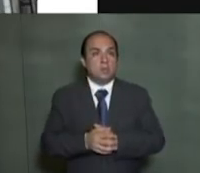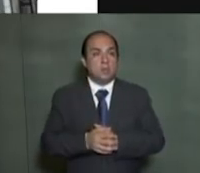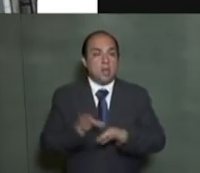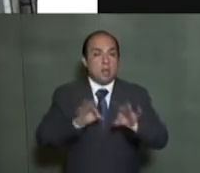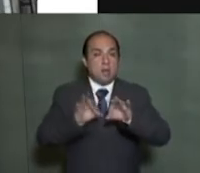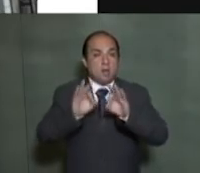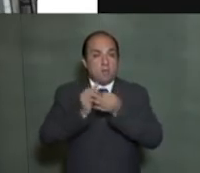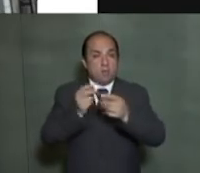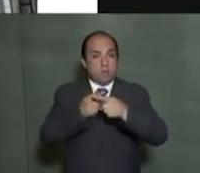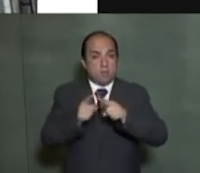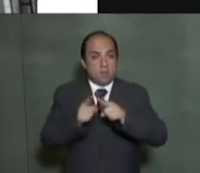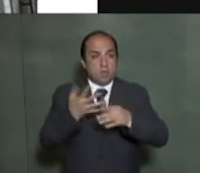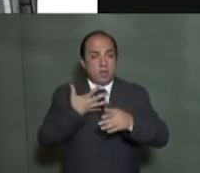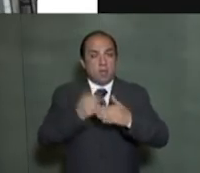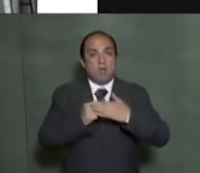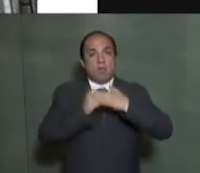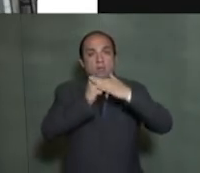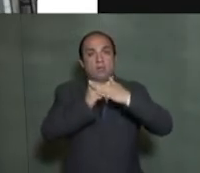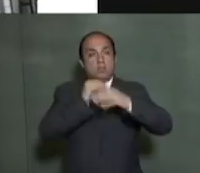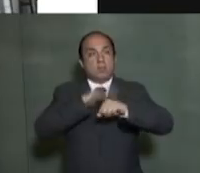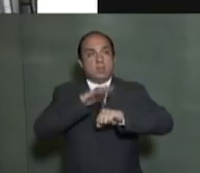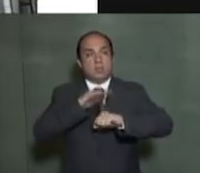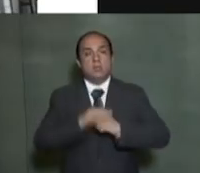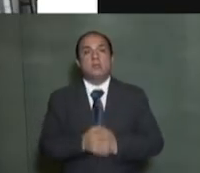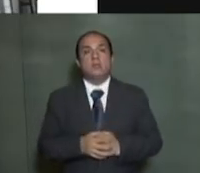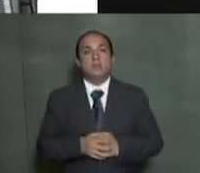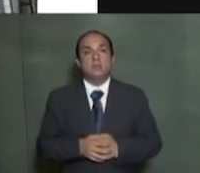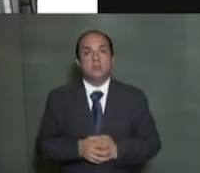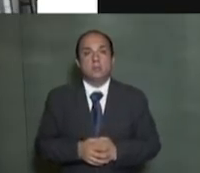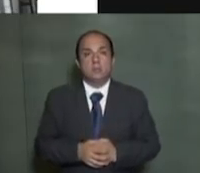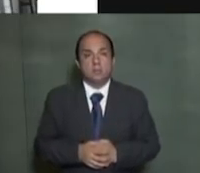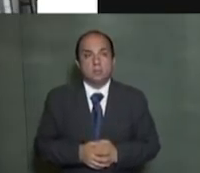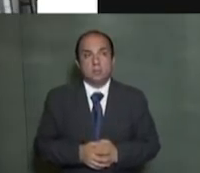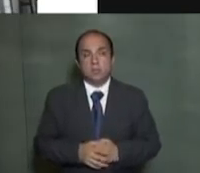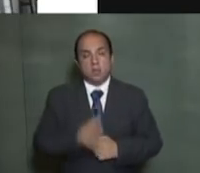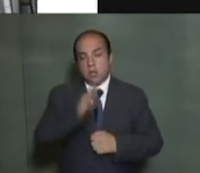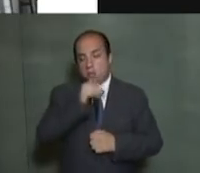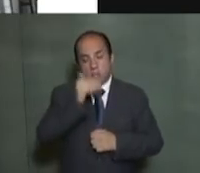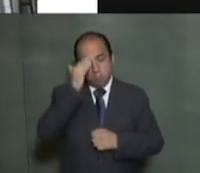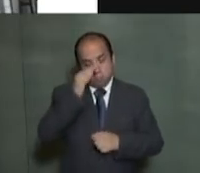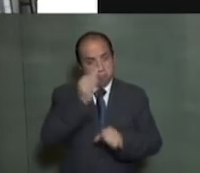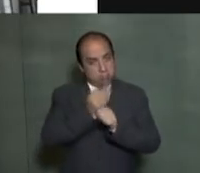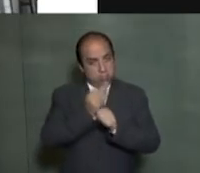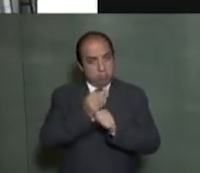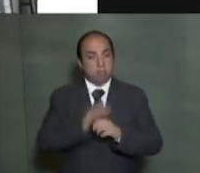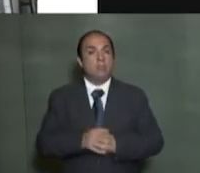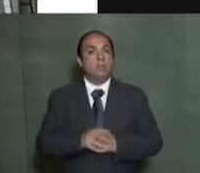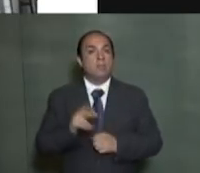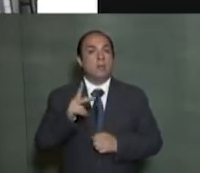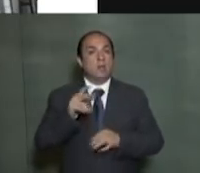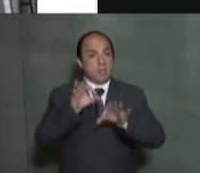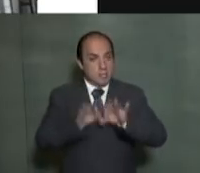manera mediante un reforzamiento adicional. Pero bueno, eso no se puede determinar en este momento, sin embargo